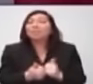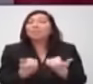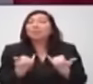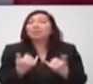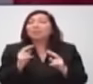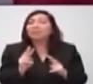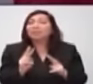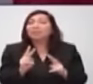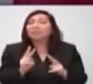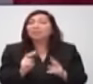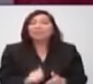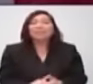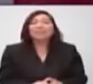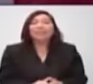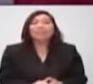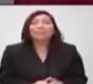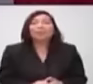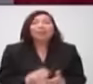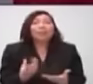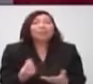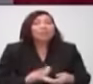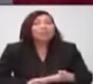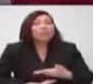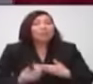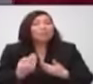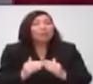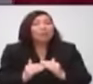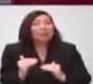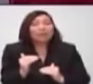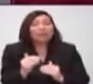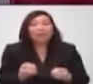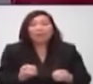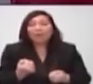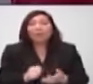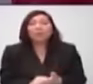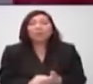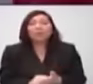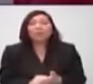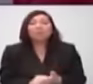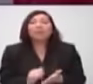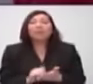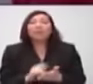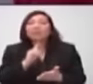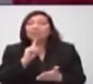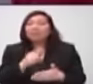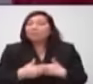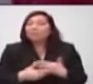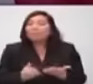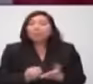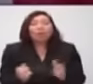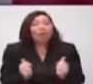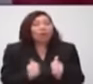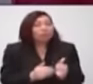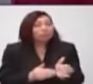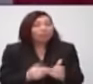esa visión rentista, que solamente es negocio para grandes empresas de autos y que están generando un problema de